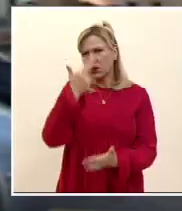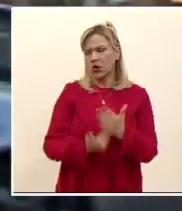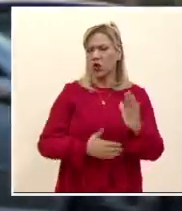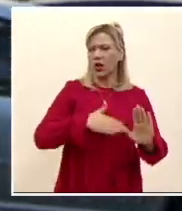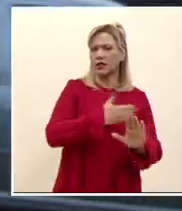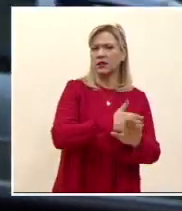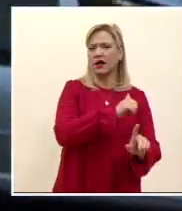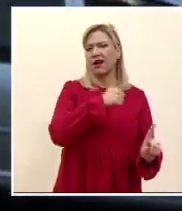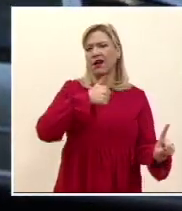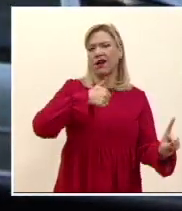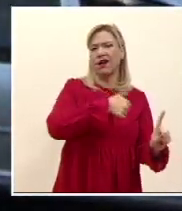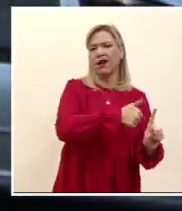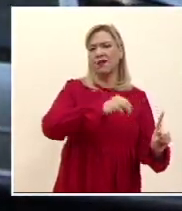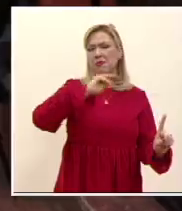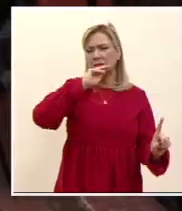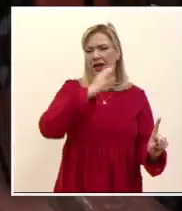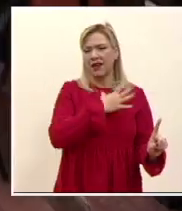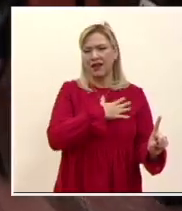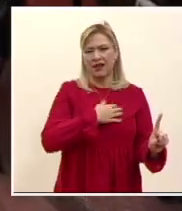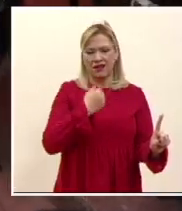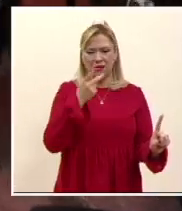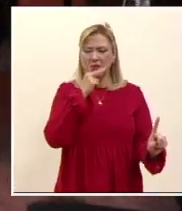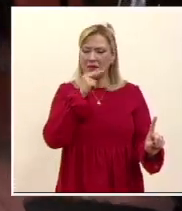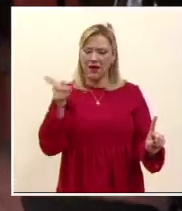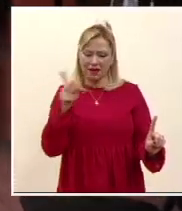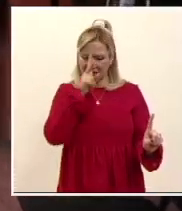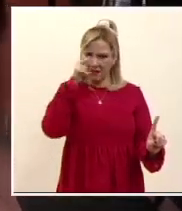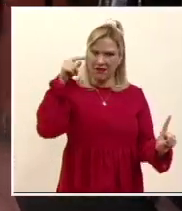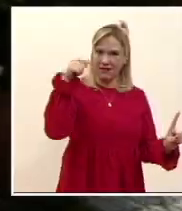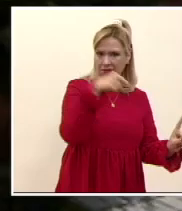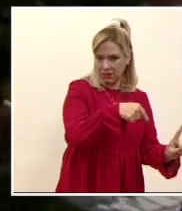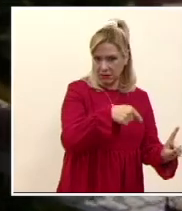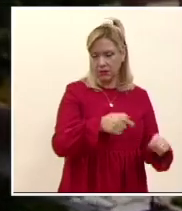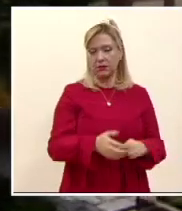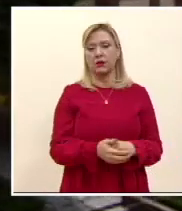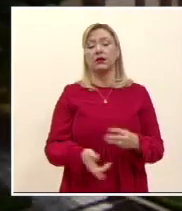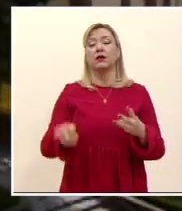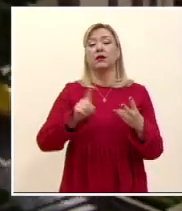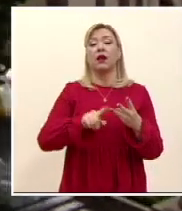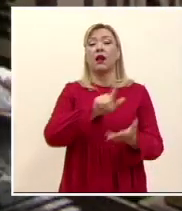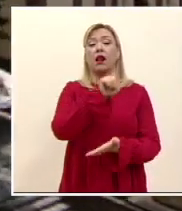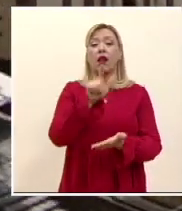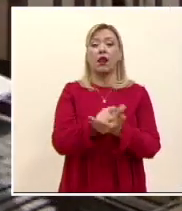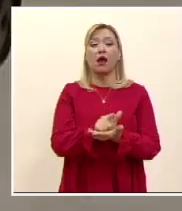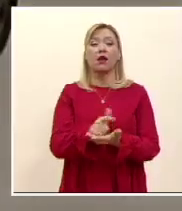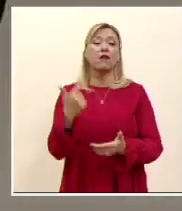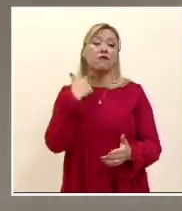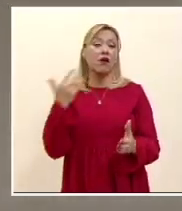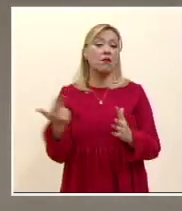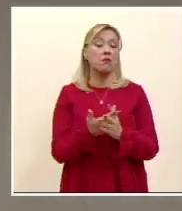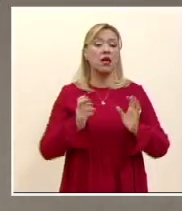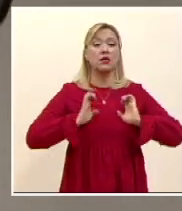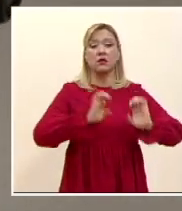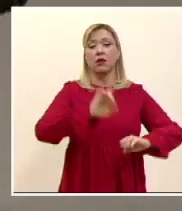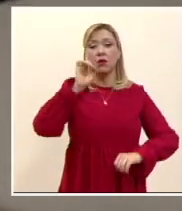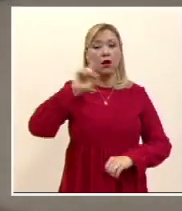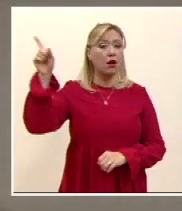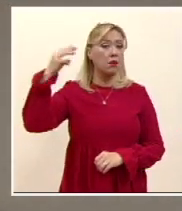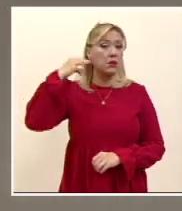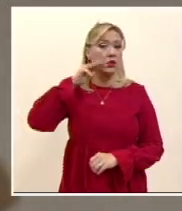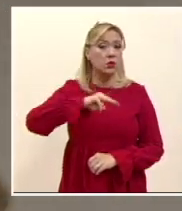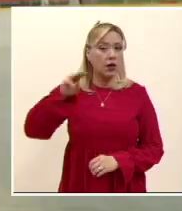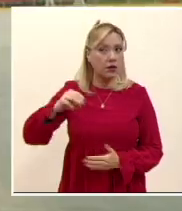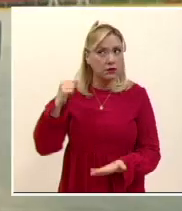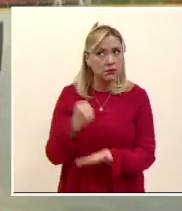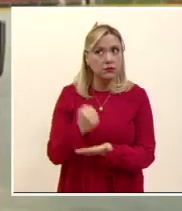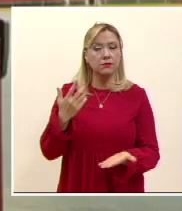vicaria, el análisis de la validez de la ley para prevenir y erradicar el feminicidio de Michoacán, así como de la validez de un requisito